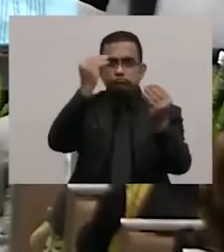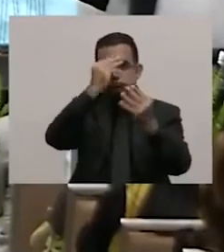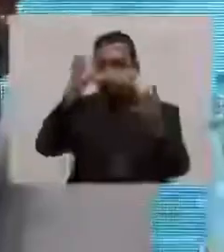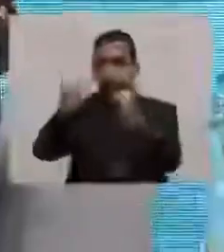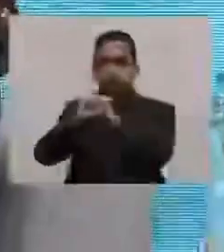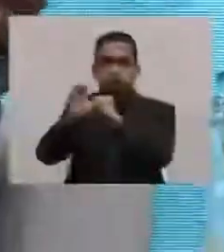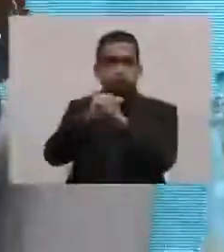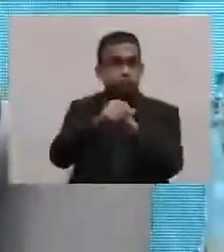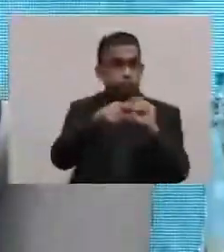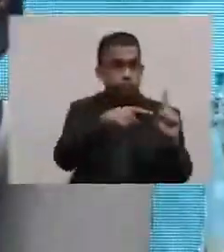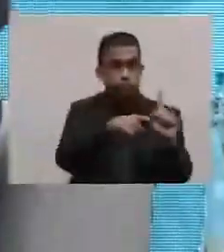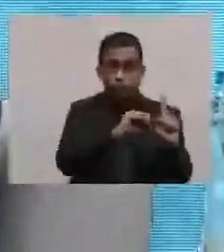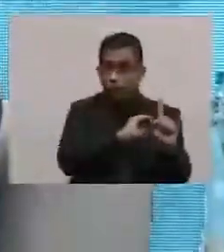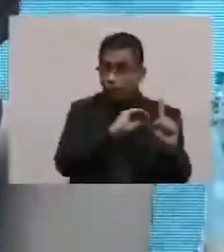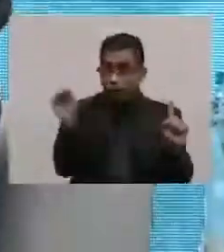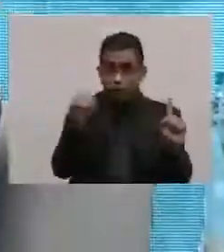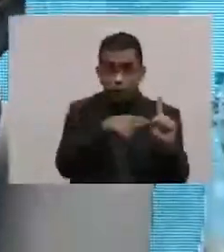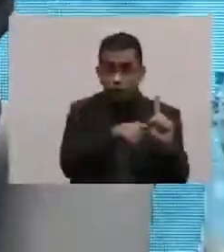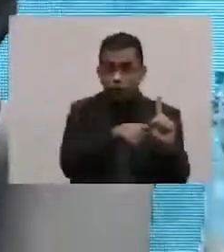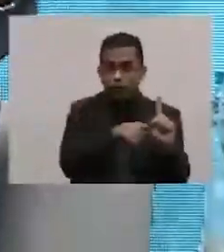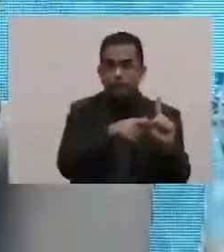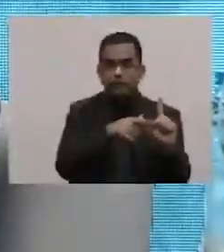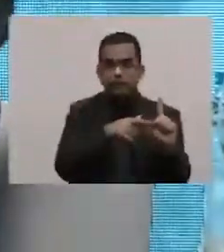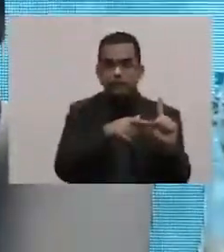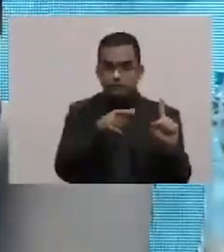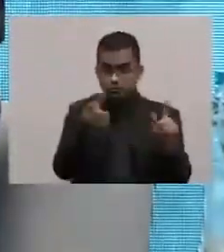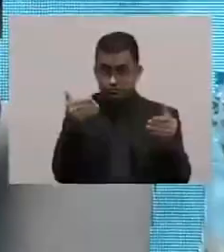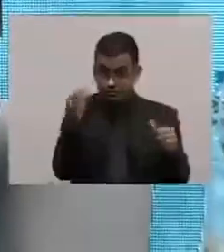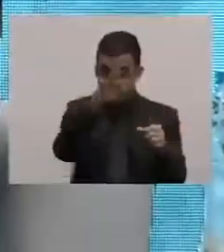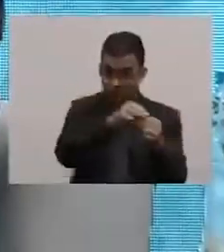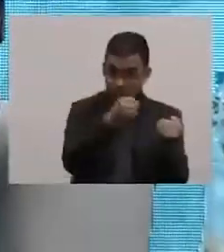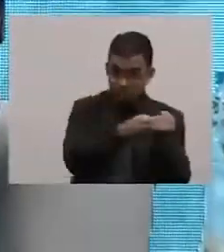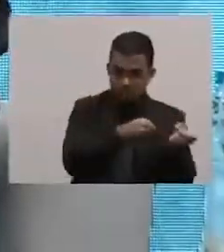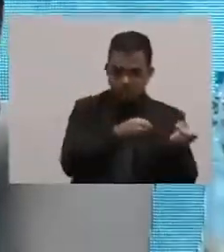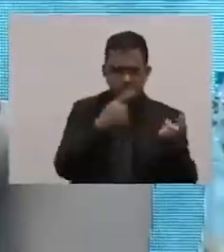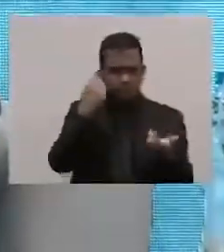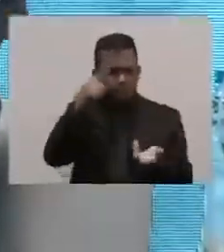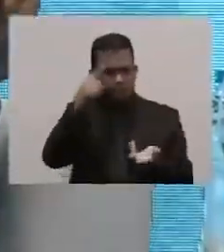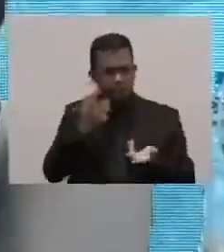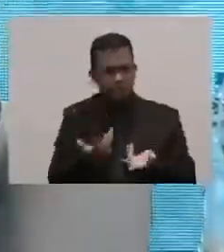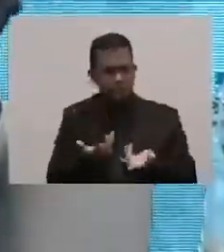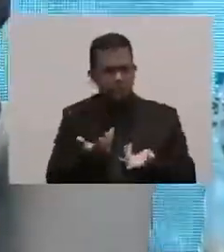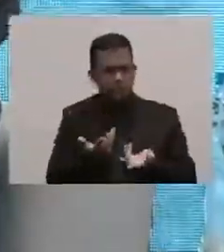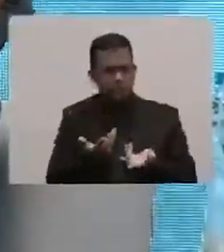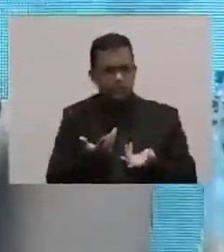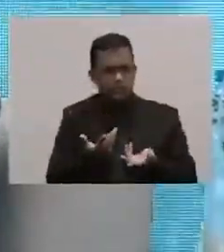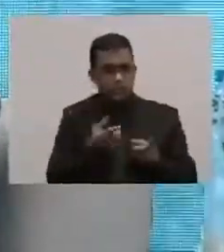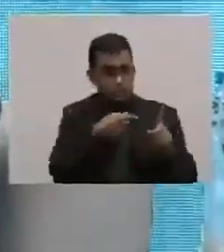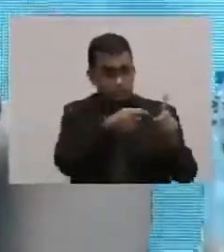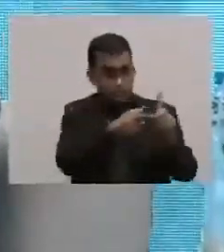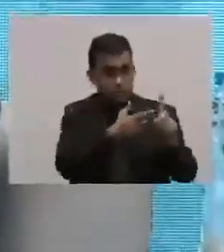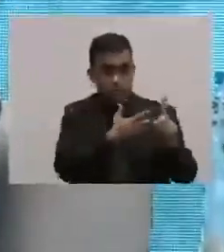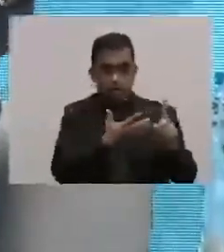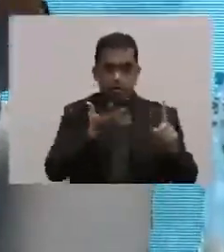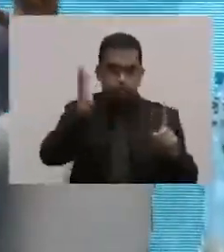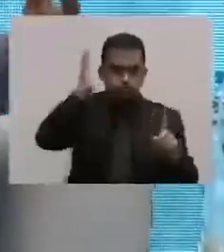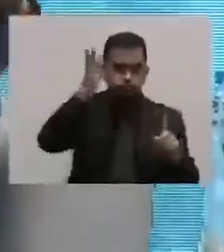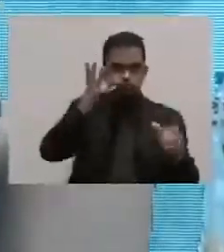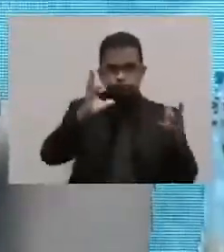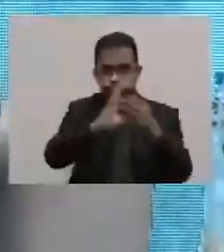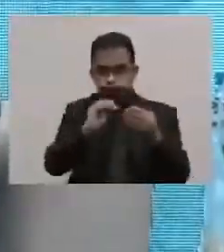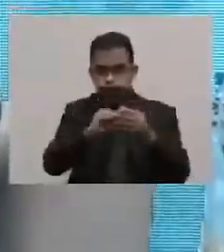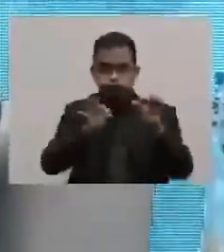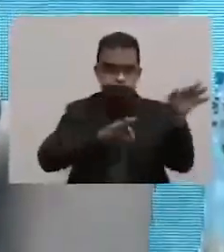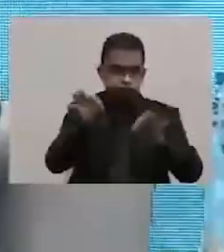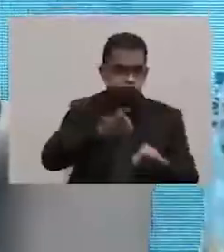política, entiende que no decir lo que piensa es lo correcto, usted entonces es a